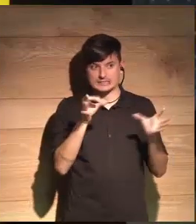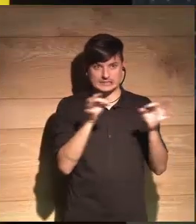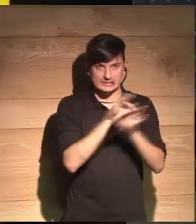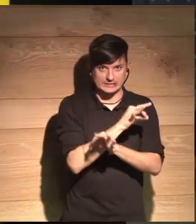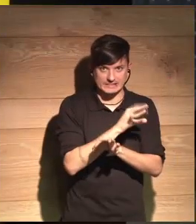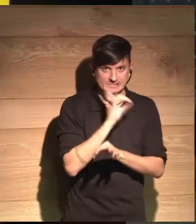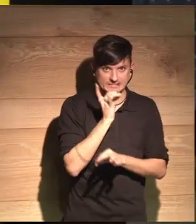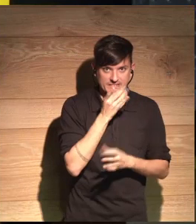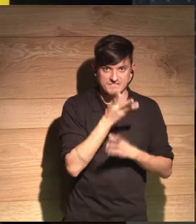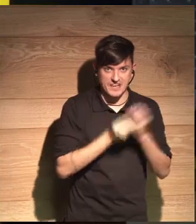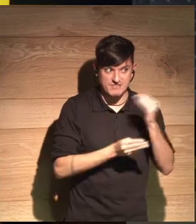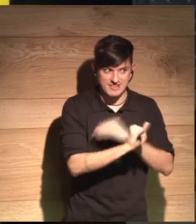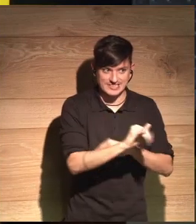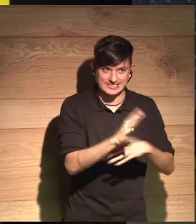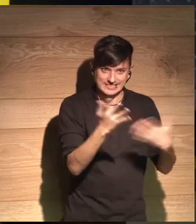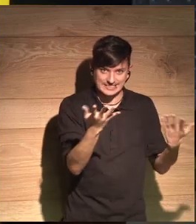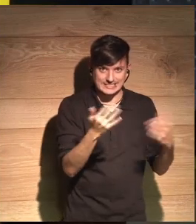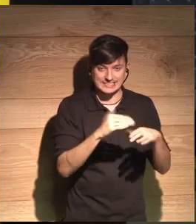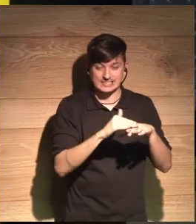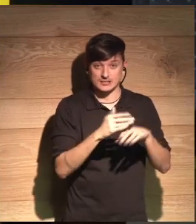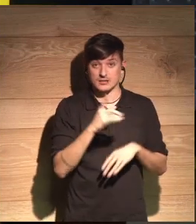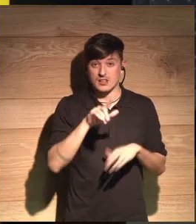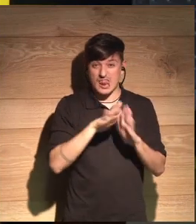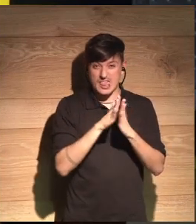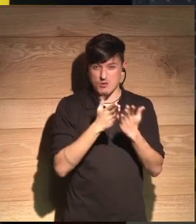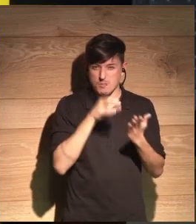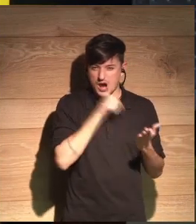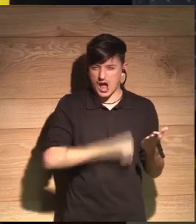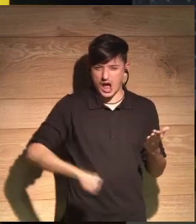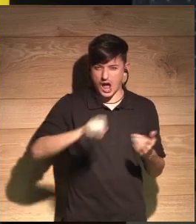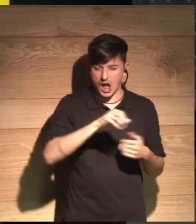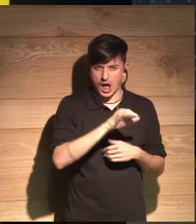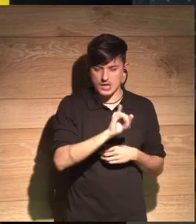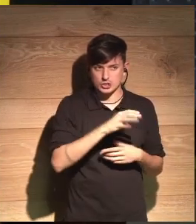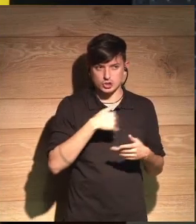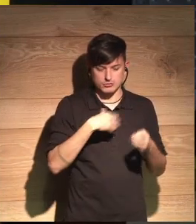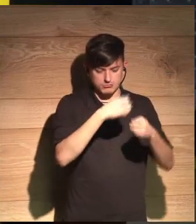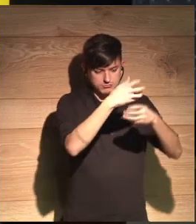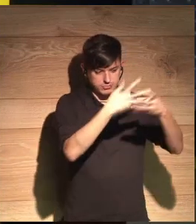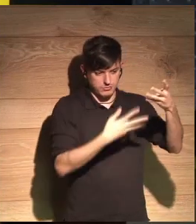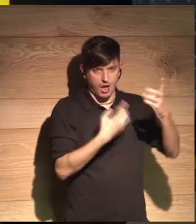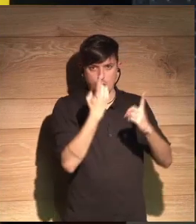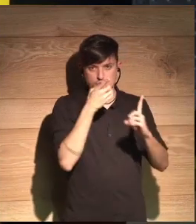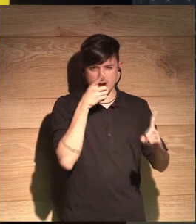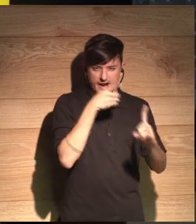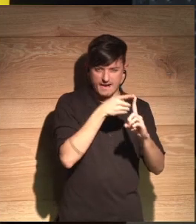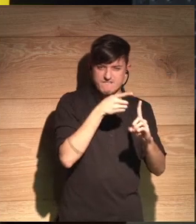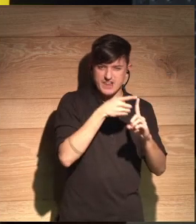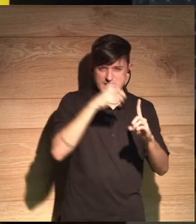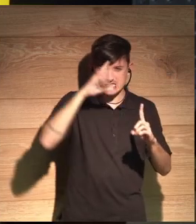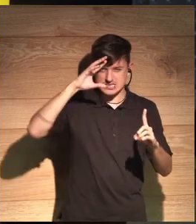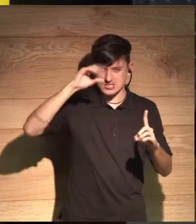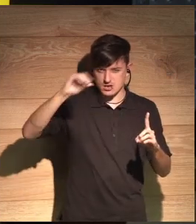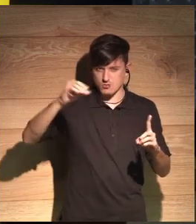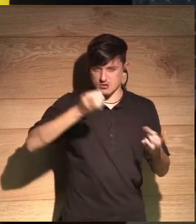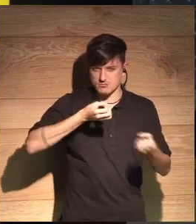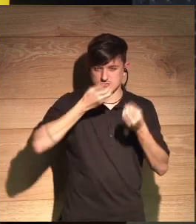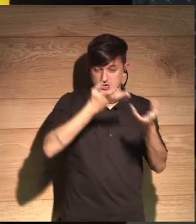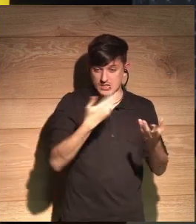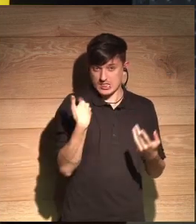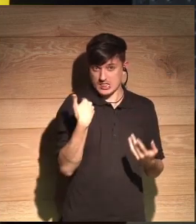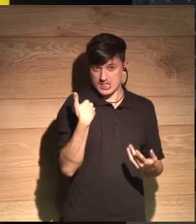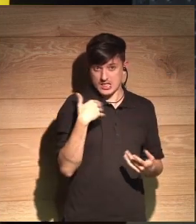y bueno tienen libros maravillosos sólo voy a afectar a algunos de los que para mí son referentes intelectuales en el trayectorias